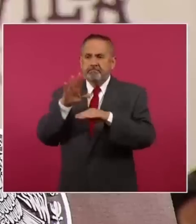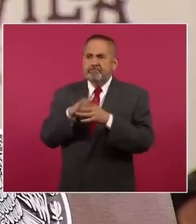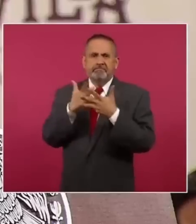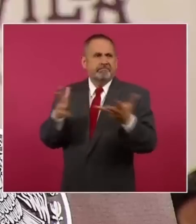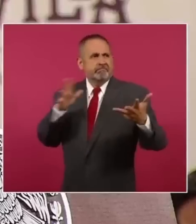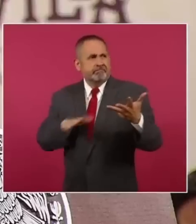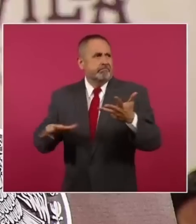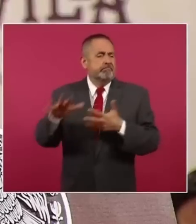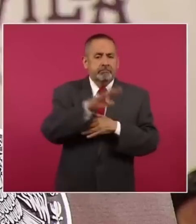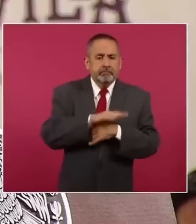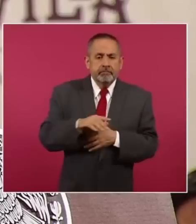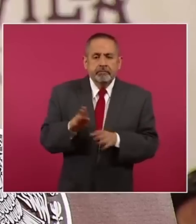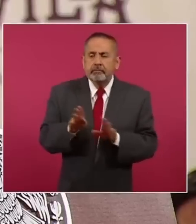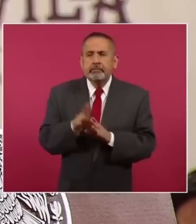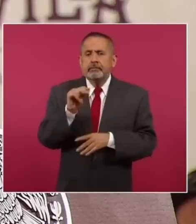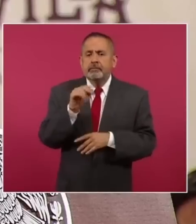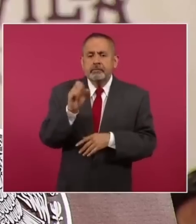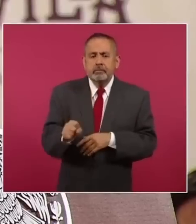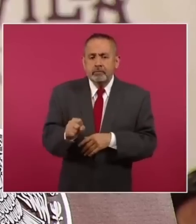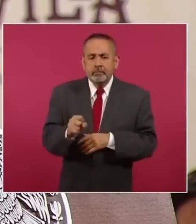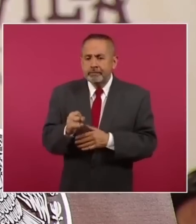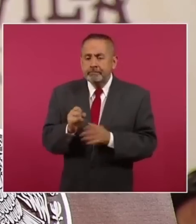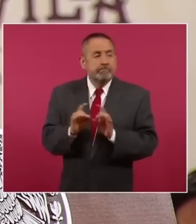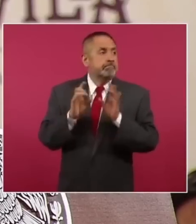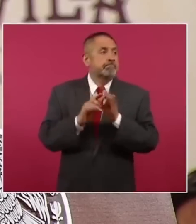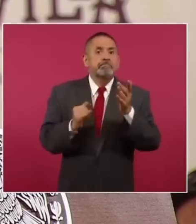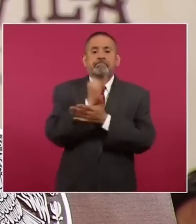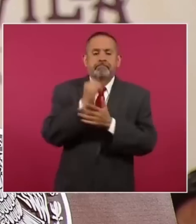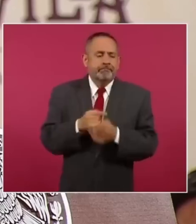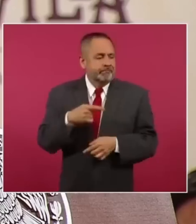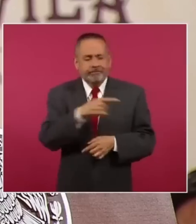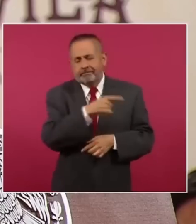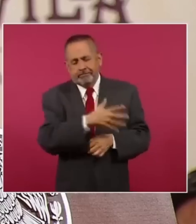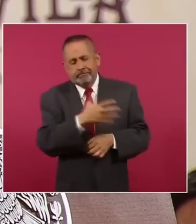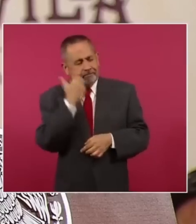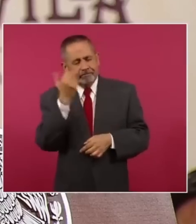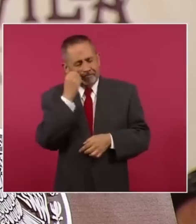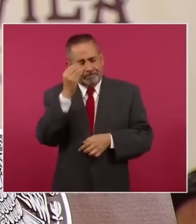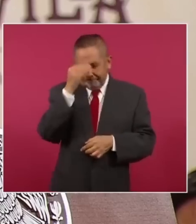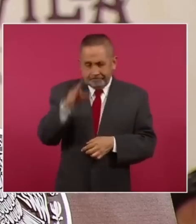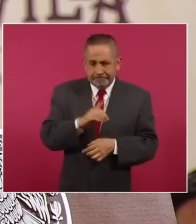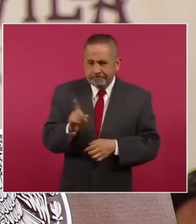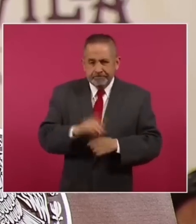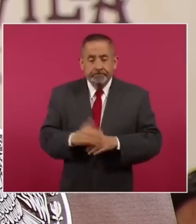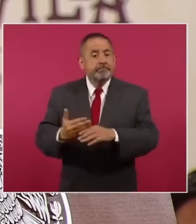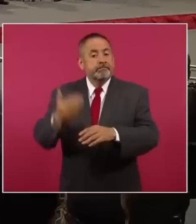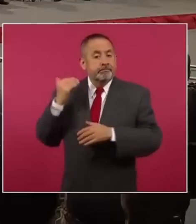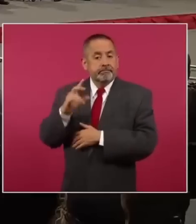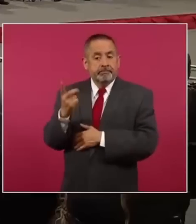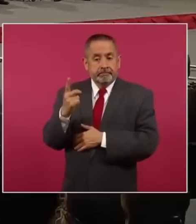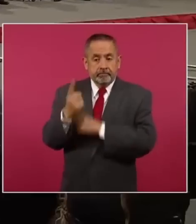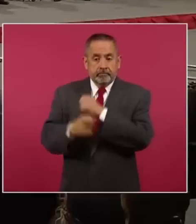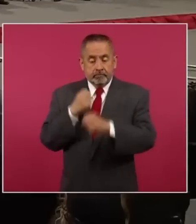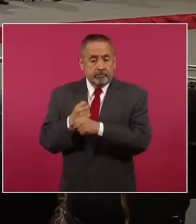México precisa que no se trata de una decisión repentina, como quieren hacer creer, pues desde diciembre del año pasado,